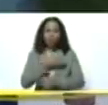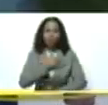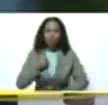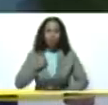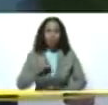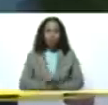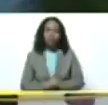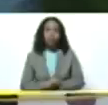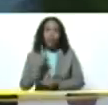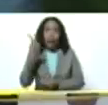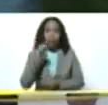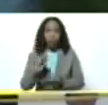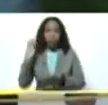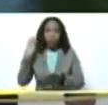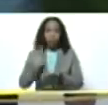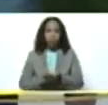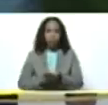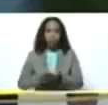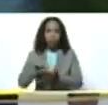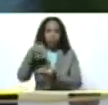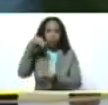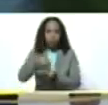que se ha plantado